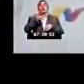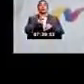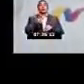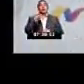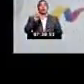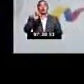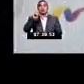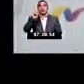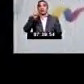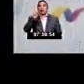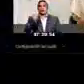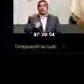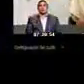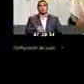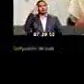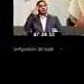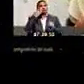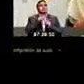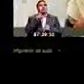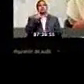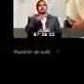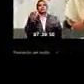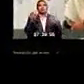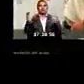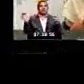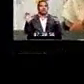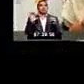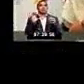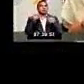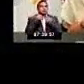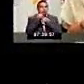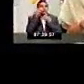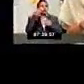Unidas. El objetivo de ese panel fue juntar